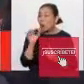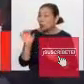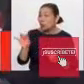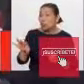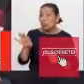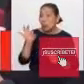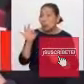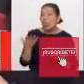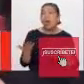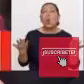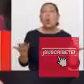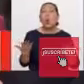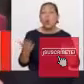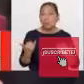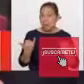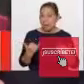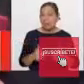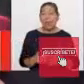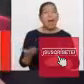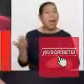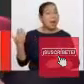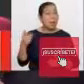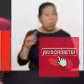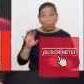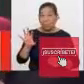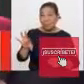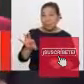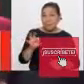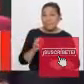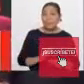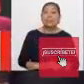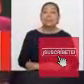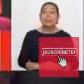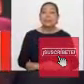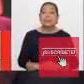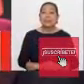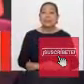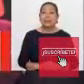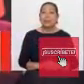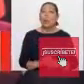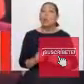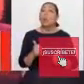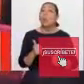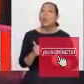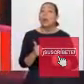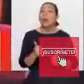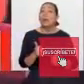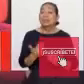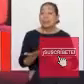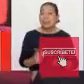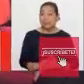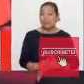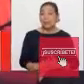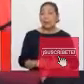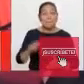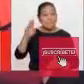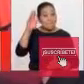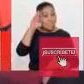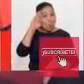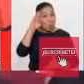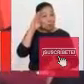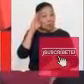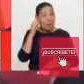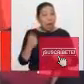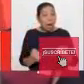Valeria, en qué estado se encontraba Valeria cuando la hallan, pero sobre todo, ¿cuál fue la participación de la policía